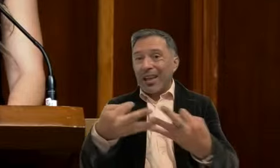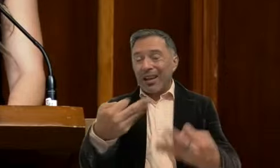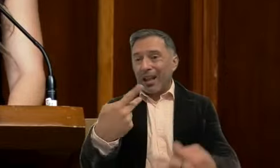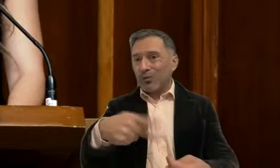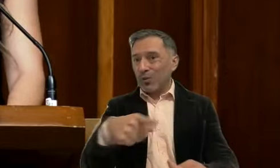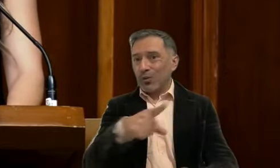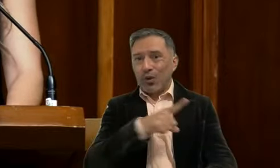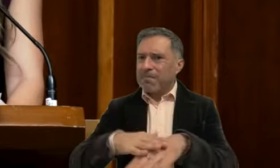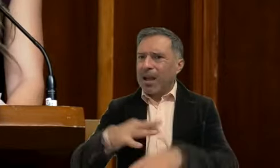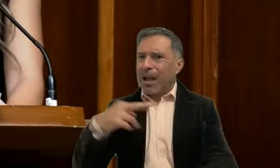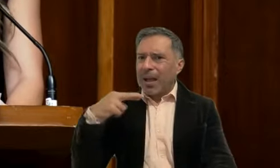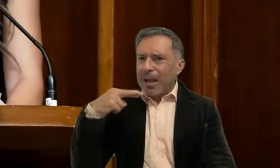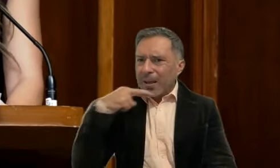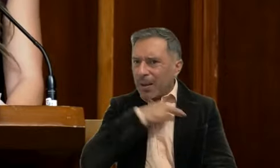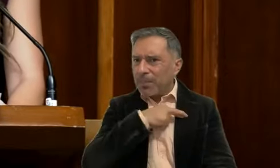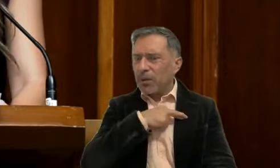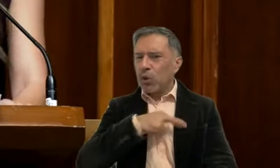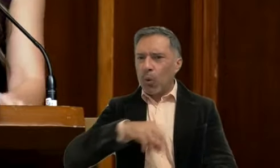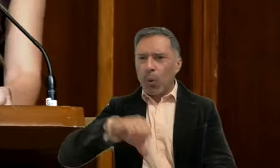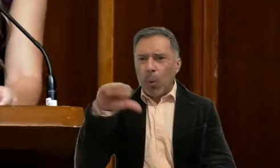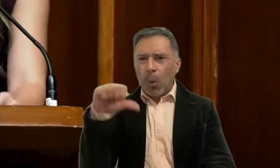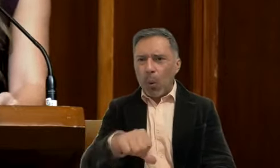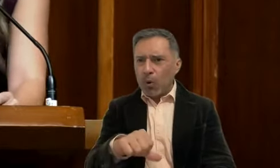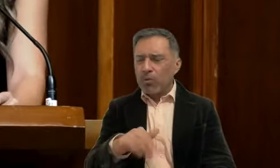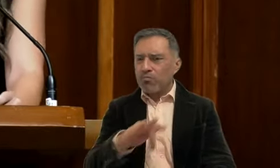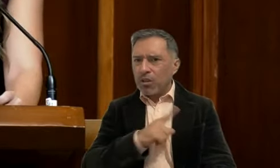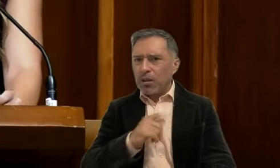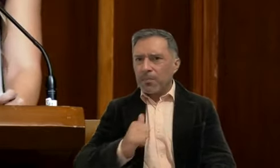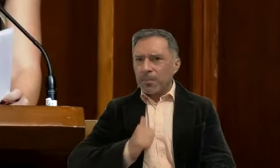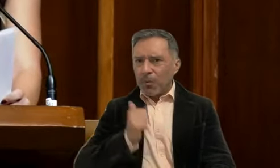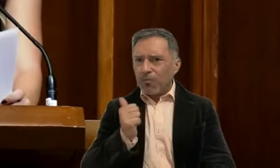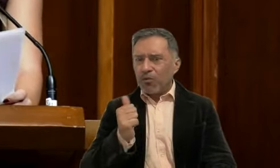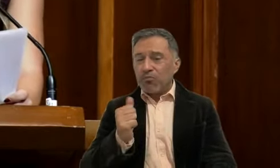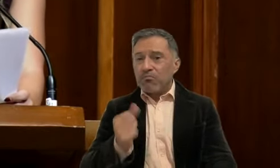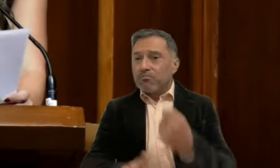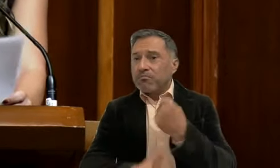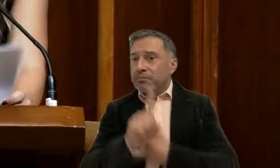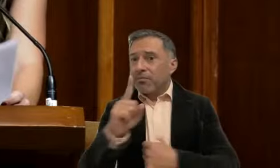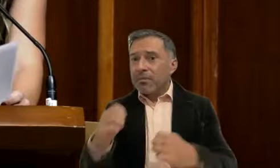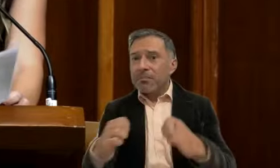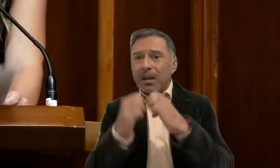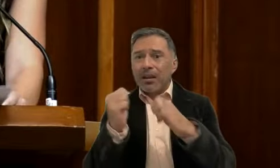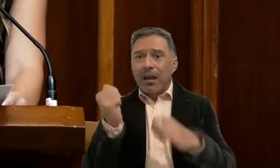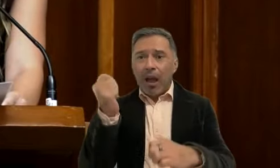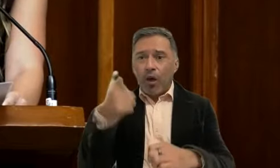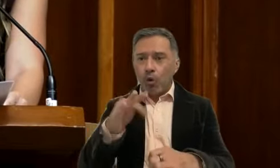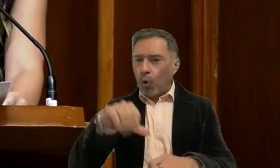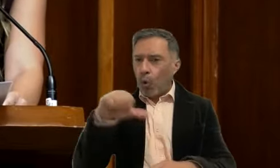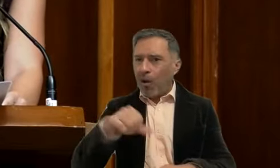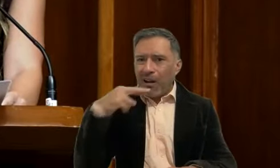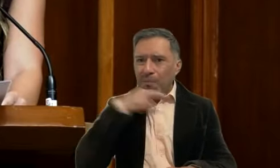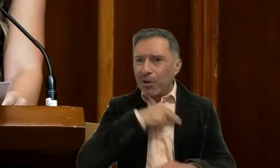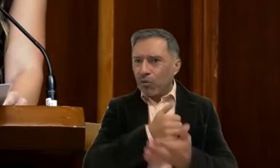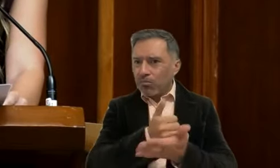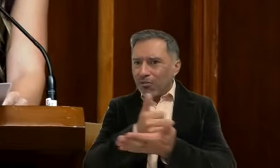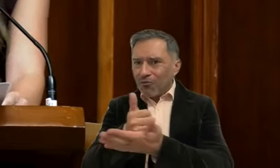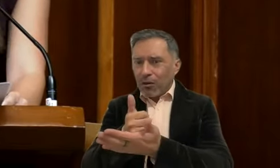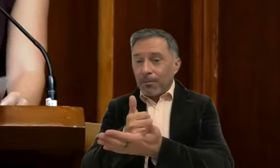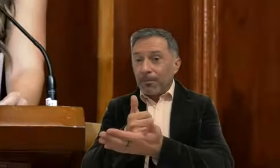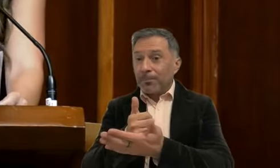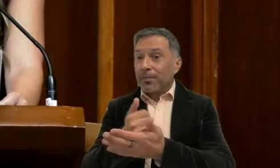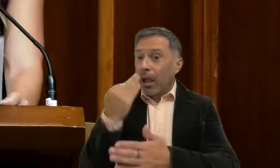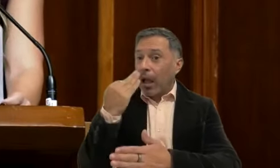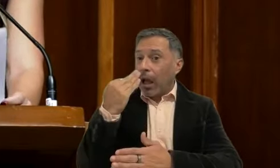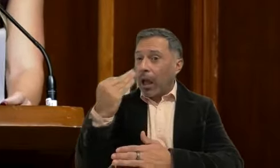rapidez, oportunidad y eficacia ante cualquier contingencia. Conforme han transcurrido los años,